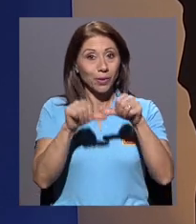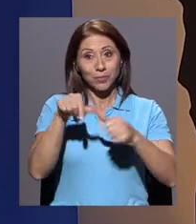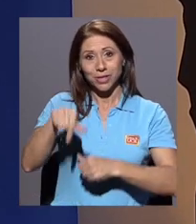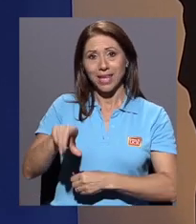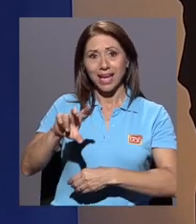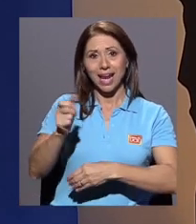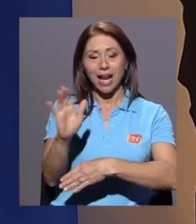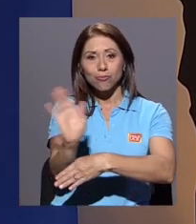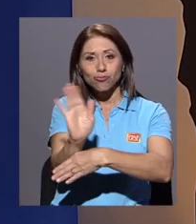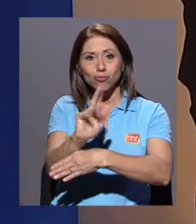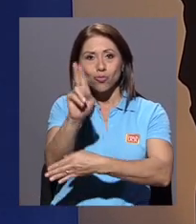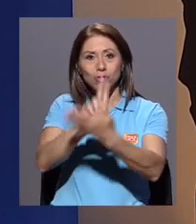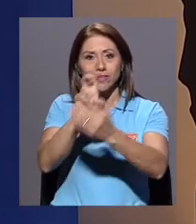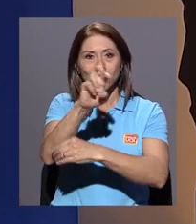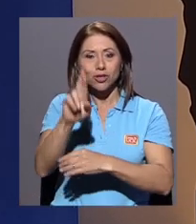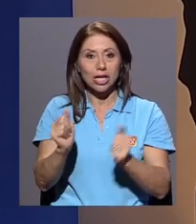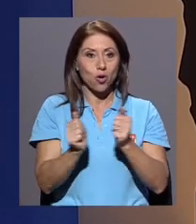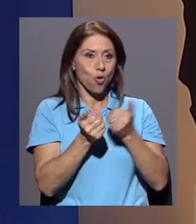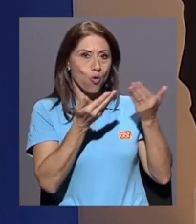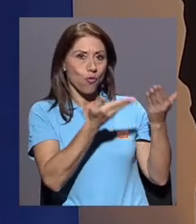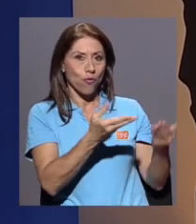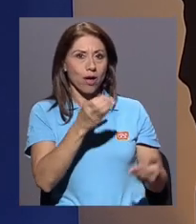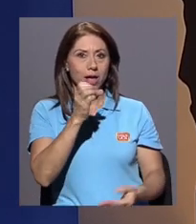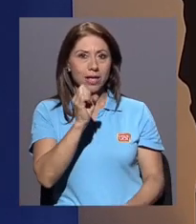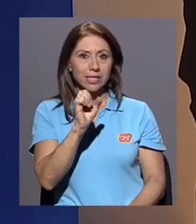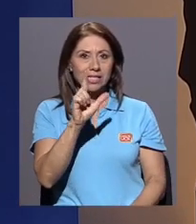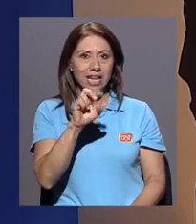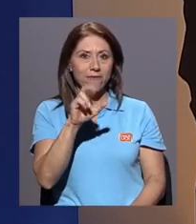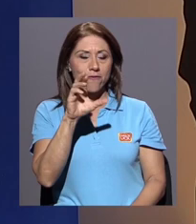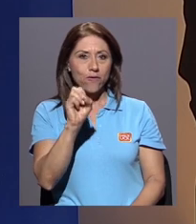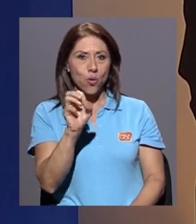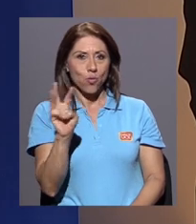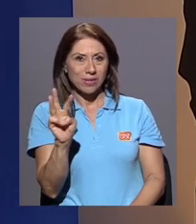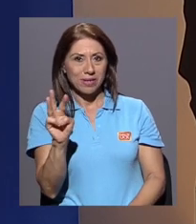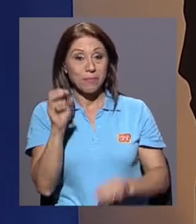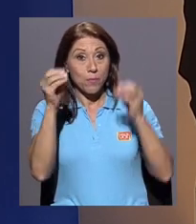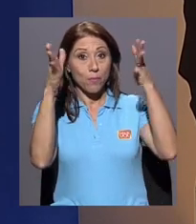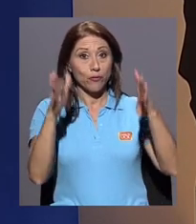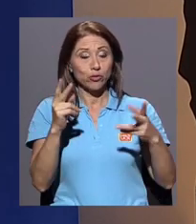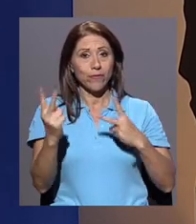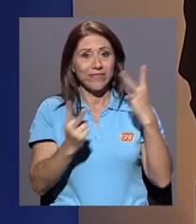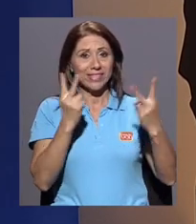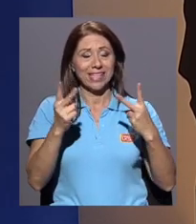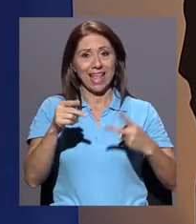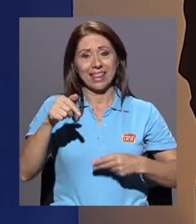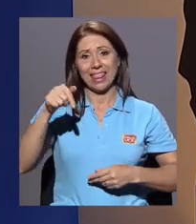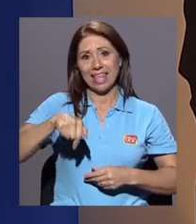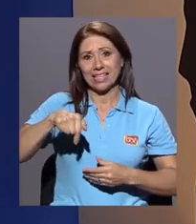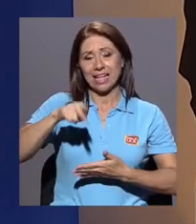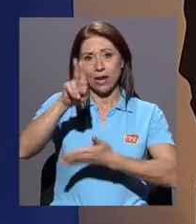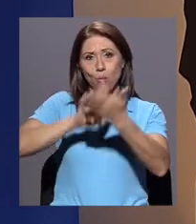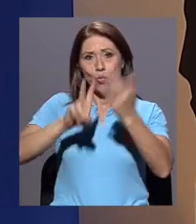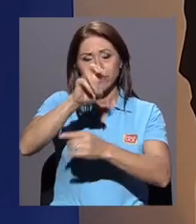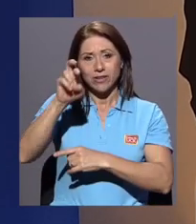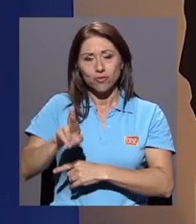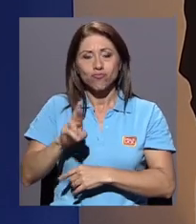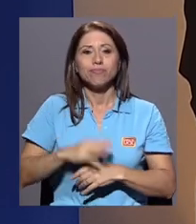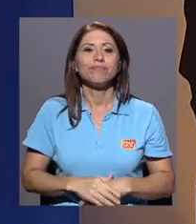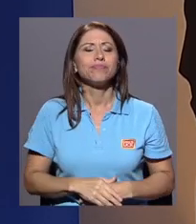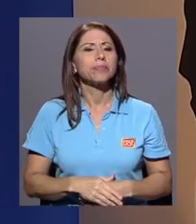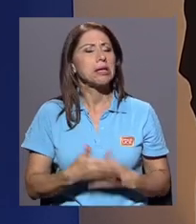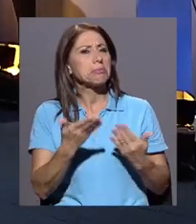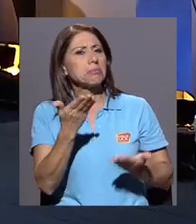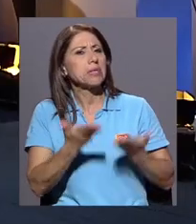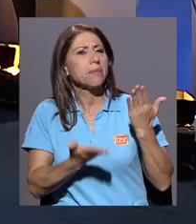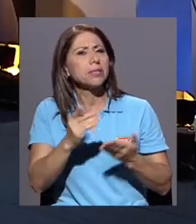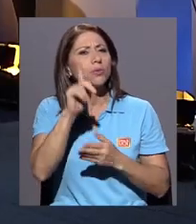Regresamos aquí al canal Universidad de Costa Rica, estamos con Silvio Weisbert, profesor visitante de la Universidad de Costa Rica.